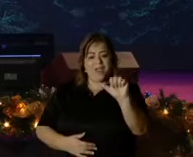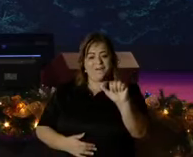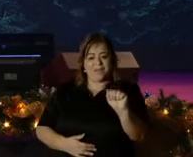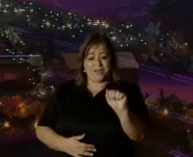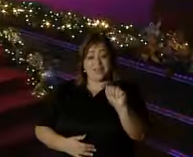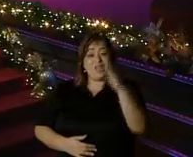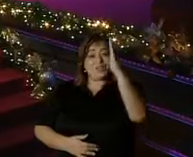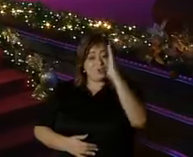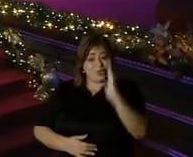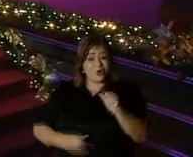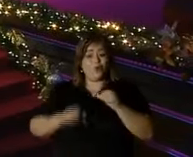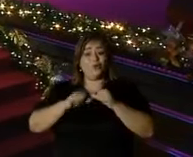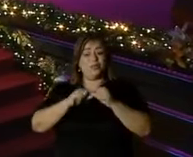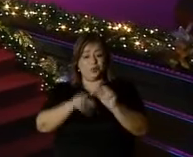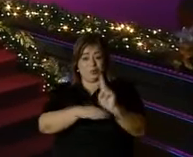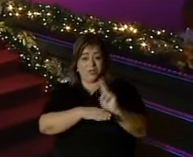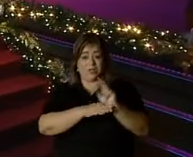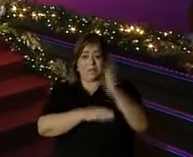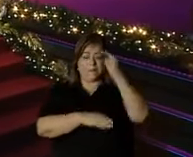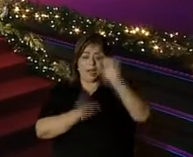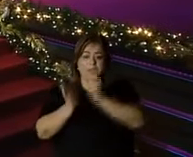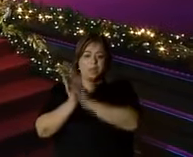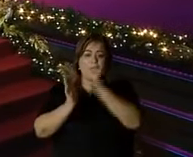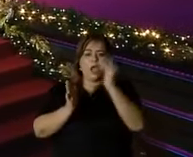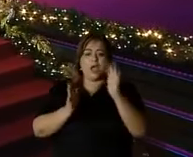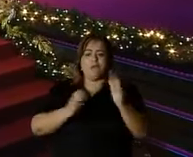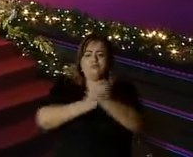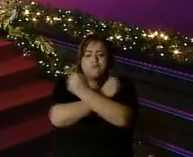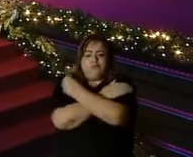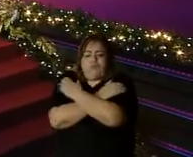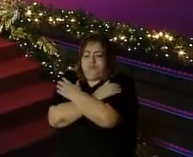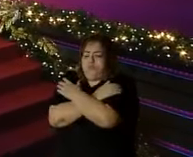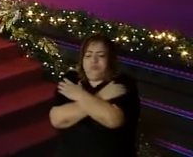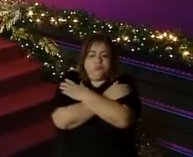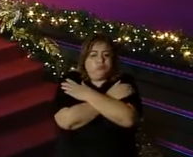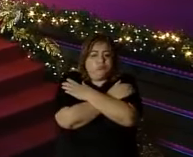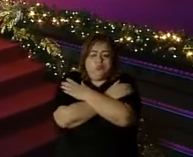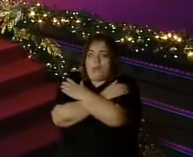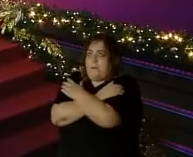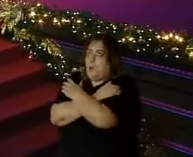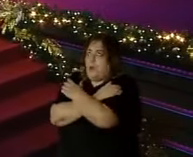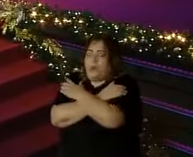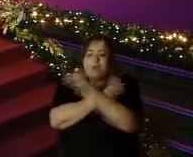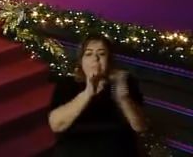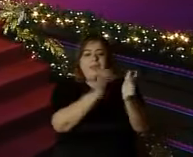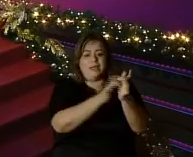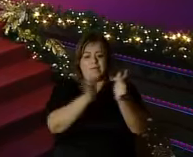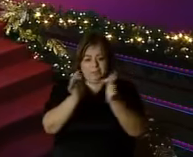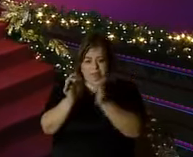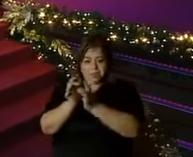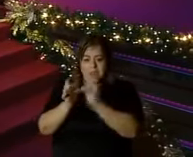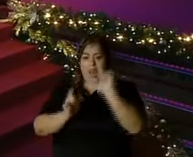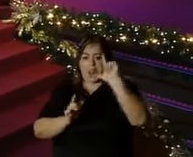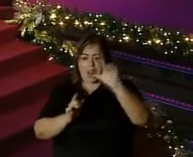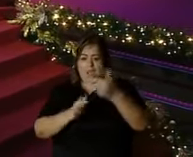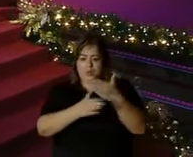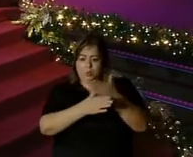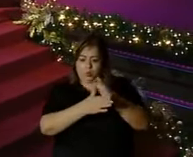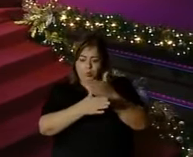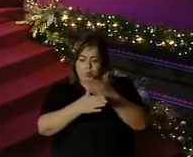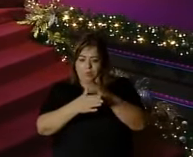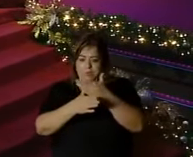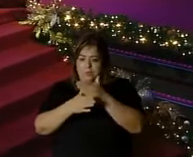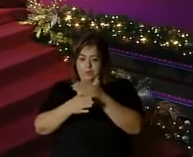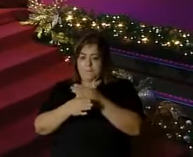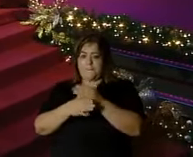usando para su gloria. Un abrazo en el amor de Jesús, ya que no le puedo abrazar después. Pero estaré un ratito compartiendo con mi música por ahí. La